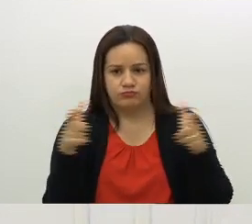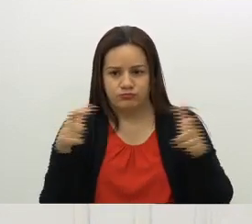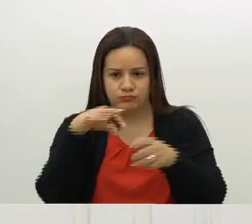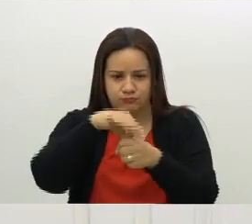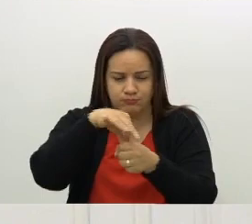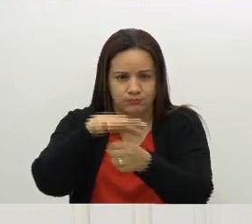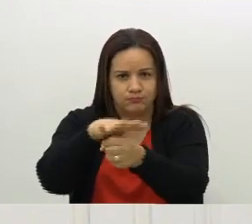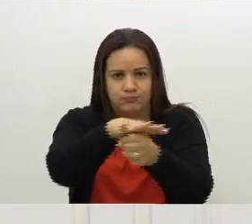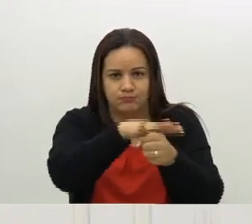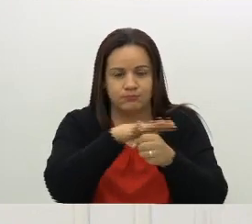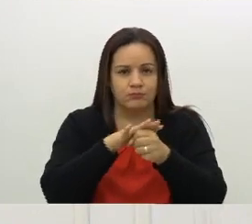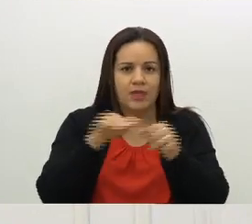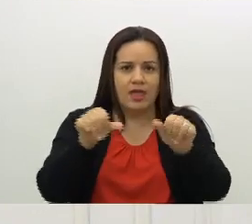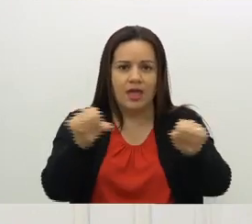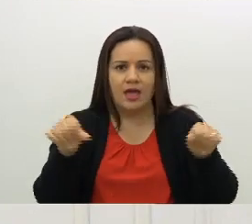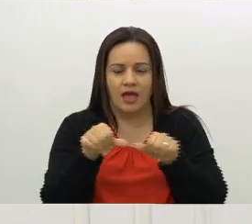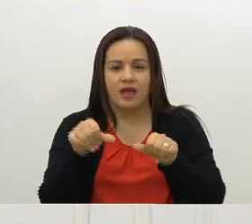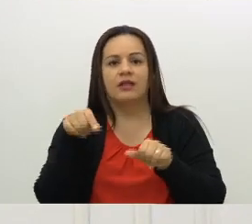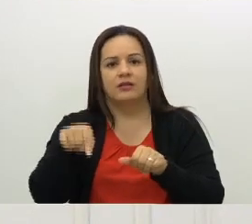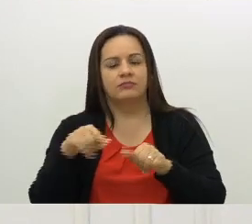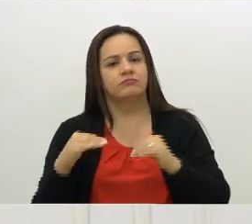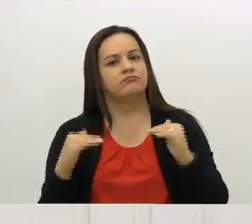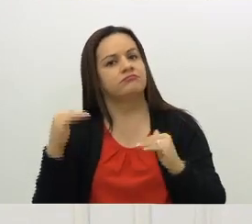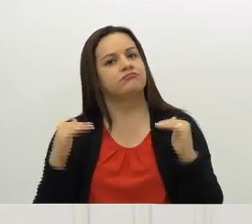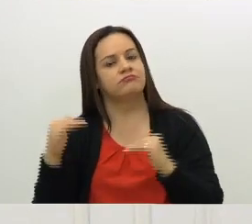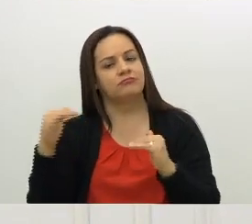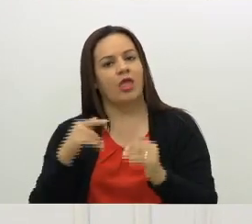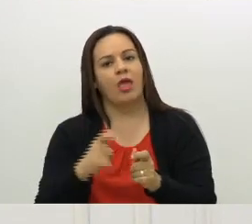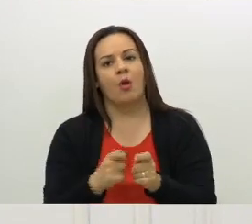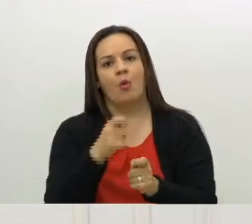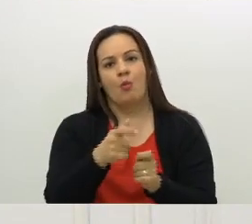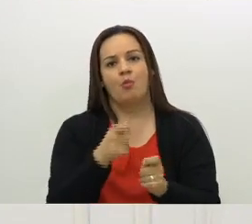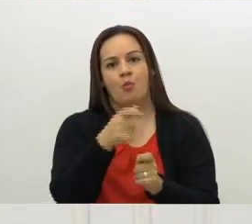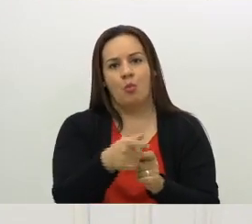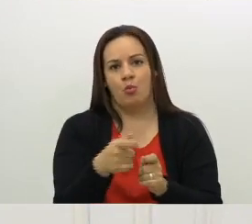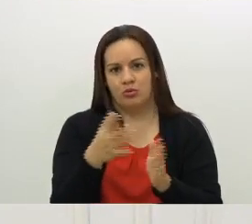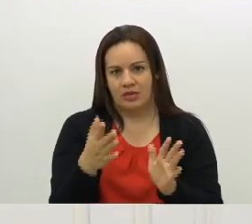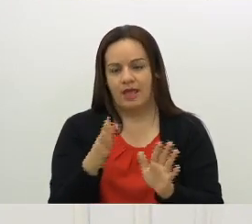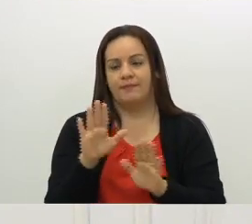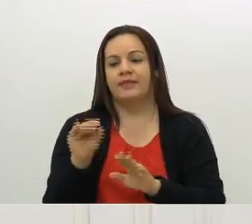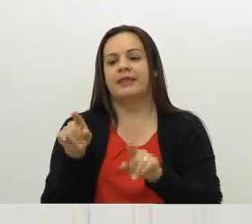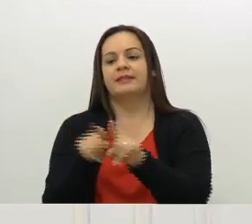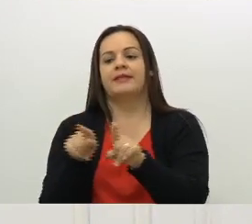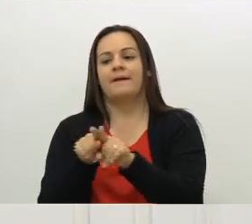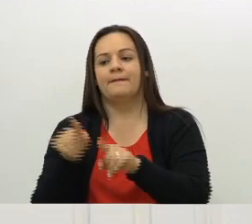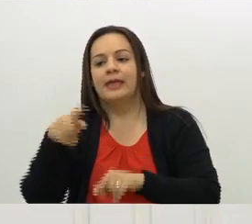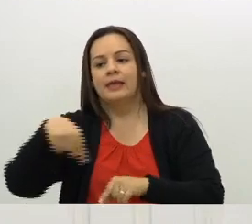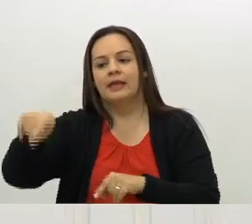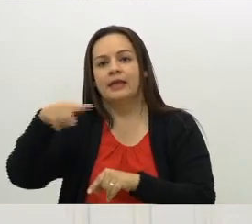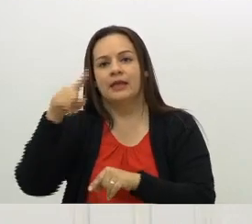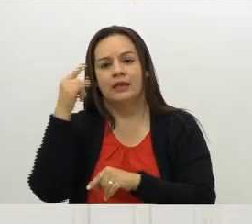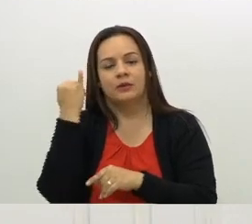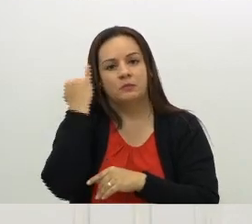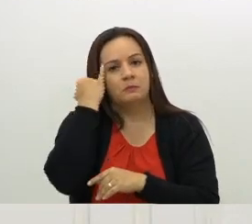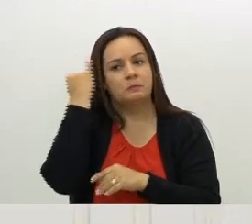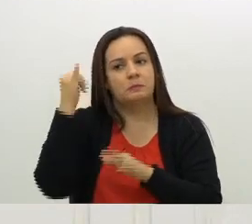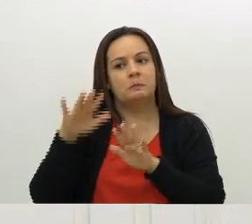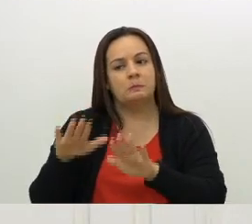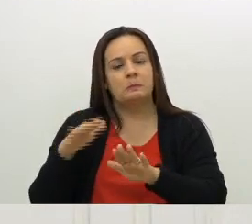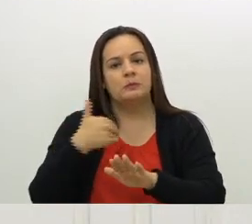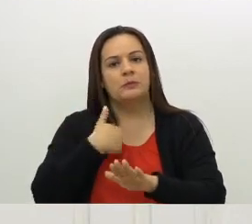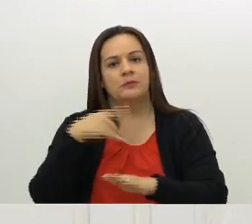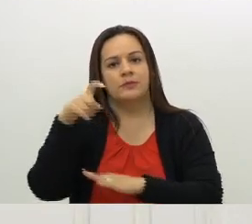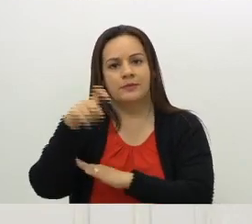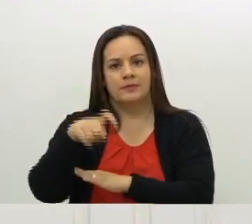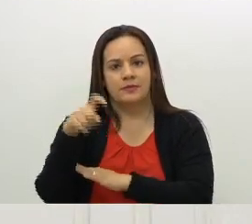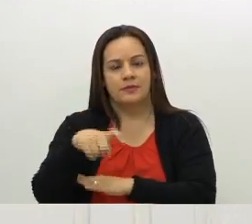sembrada. Eso implicaba una estabilidad en la cuota e implicaba también que el ingenio tuviera necesidades